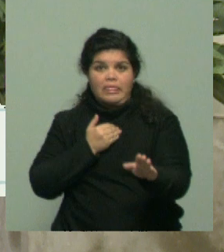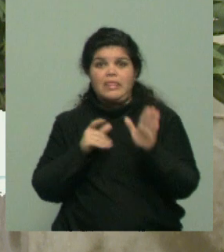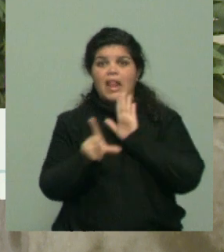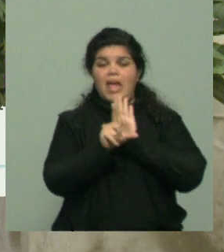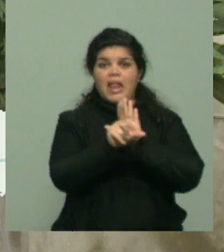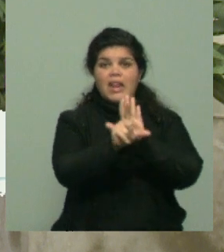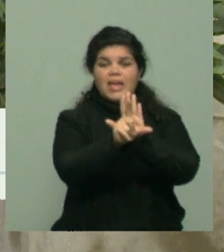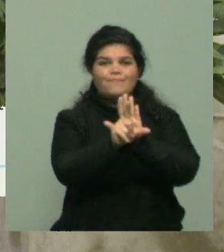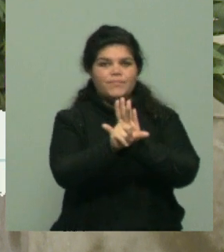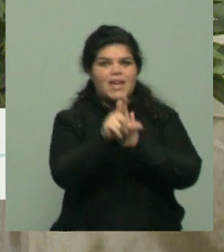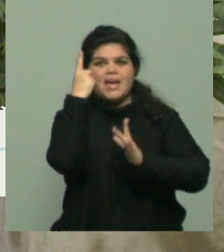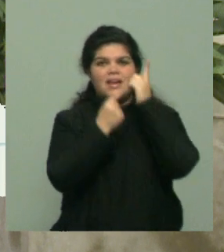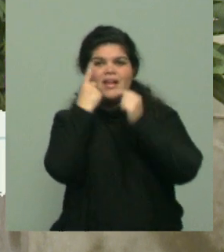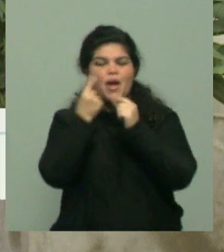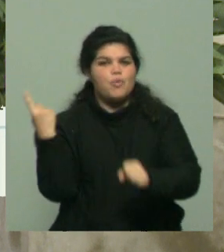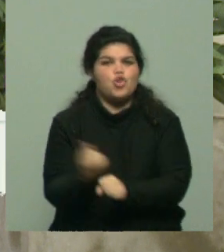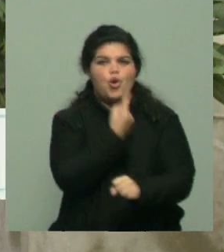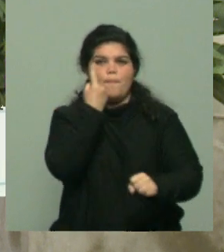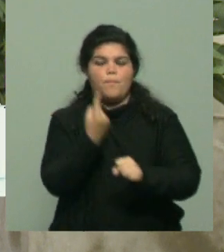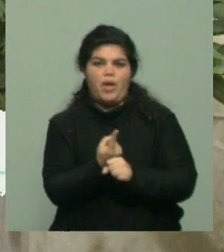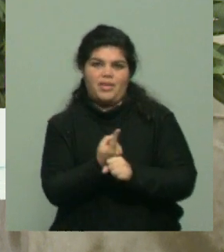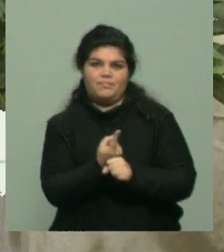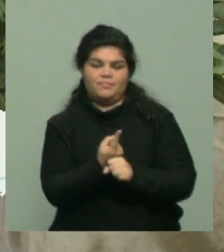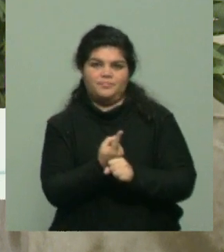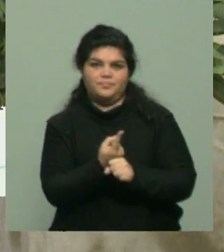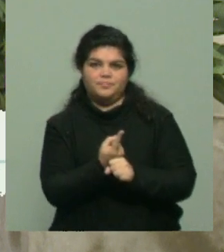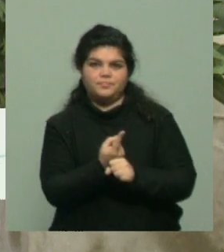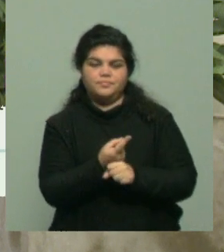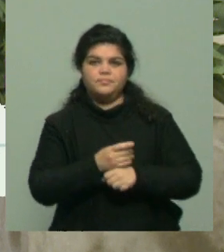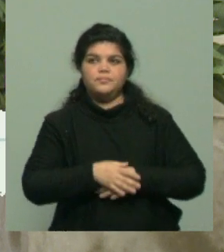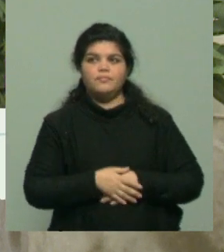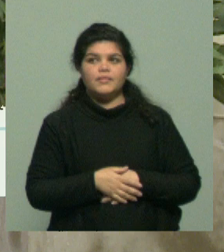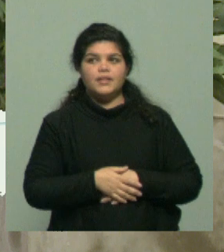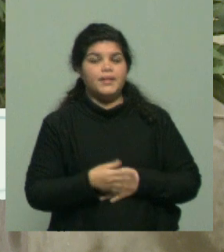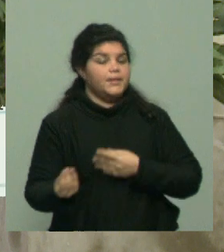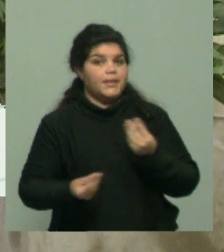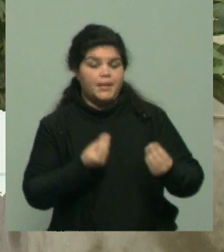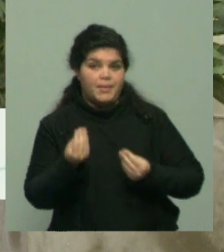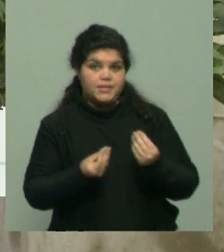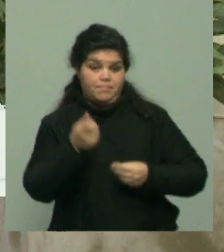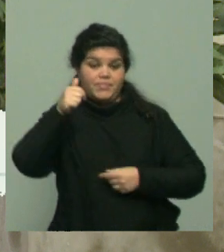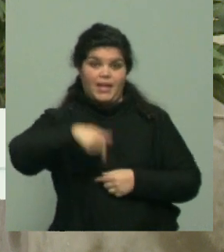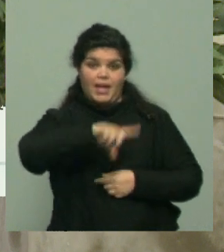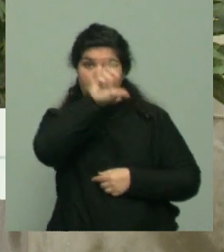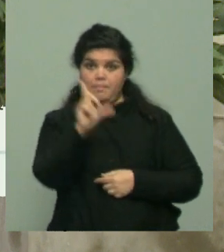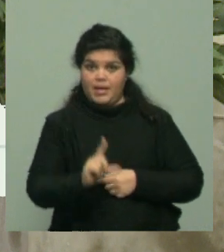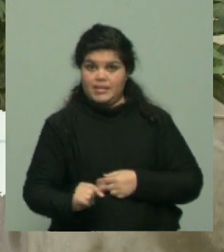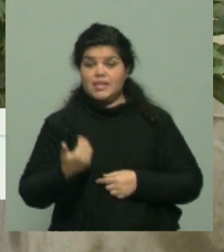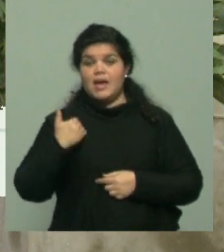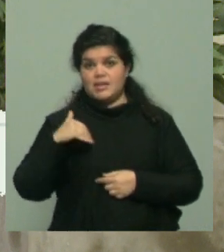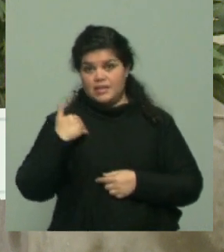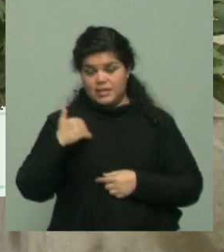el reclamo por este tipo de incumplimientos, ¿no? Entonces, en nuestro país, con